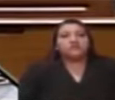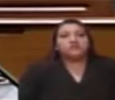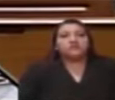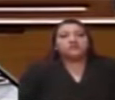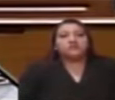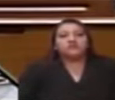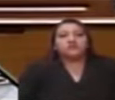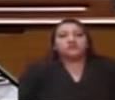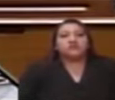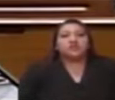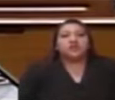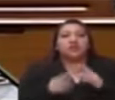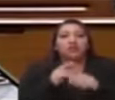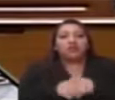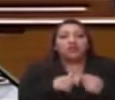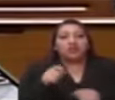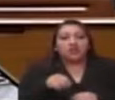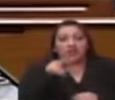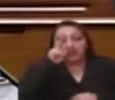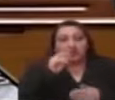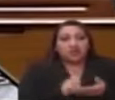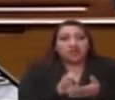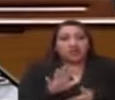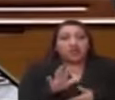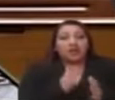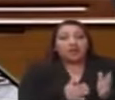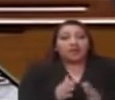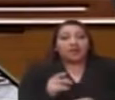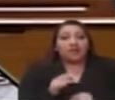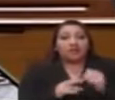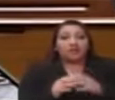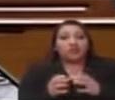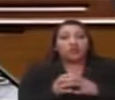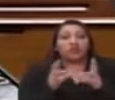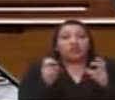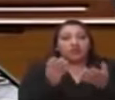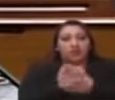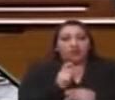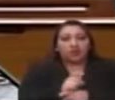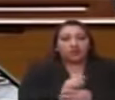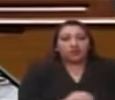responda a las necesidades de la población, se lanzará el Plan de Infraestructura Educativa.